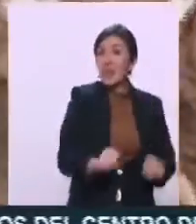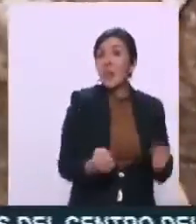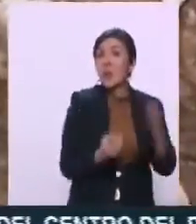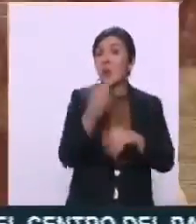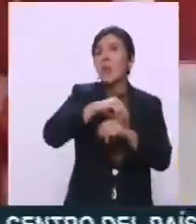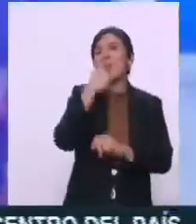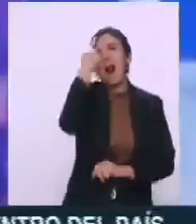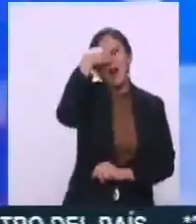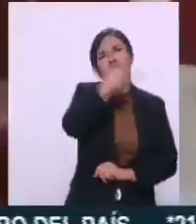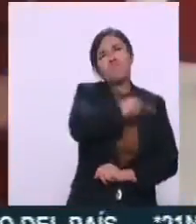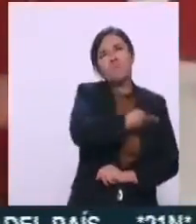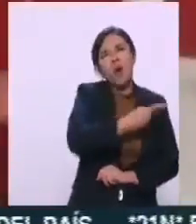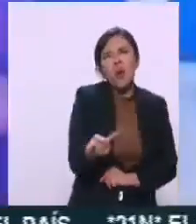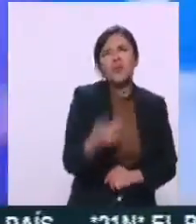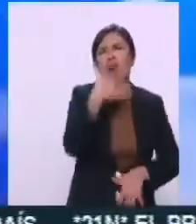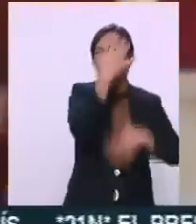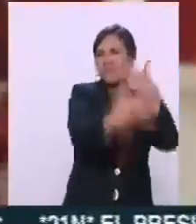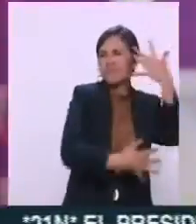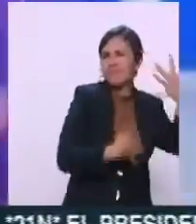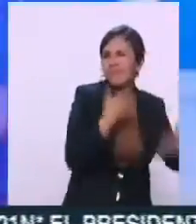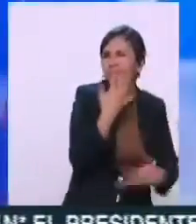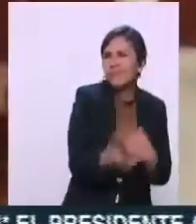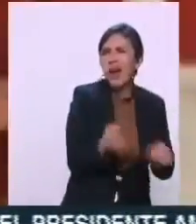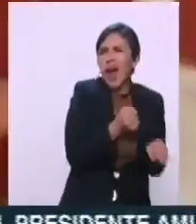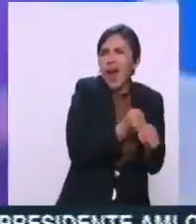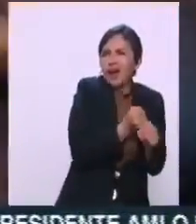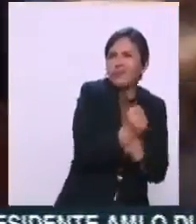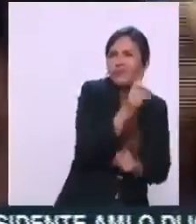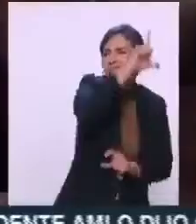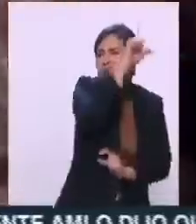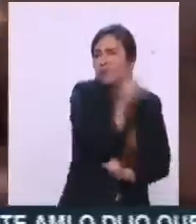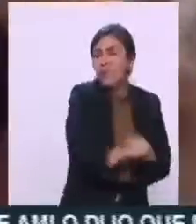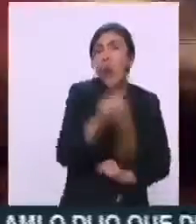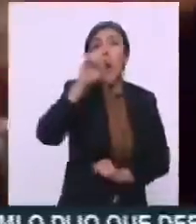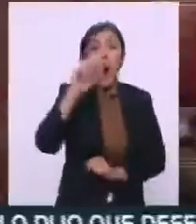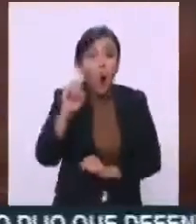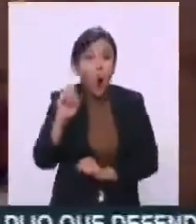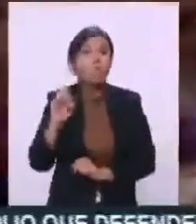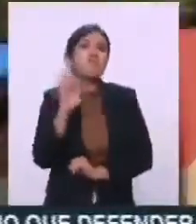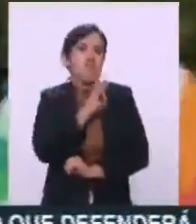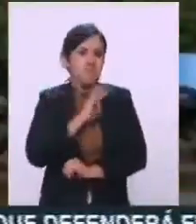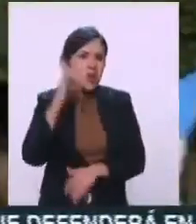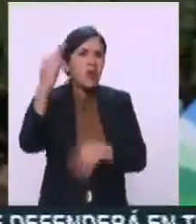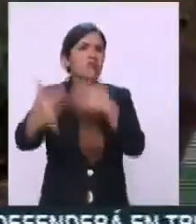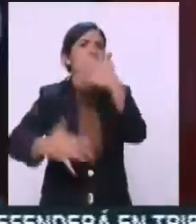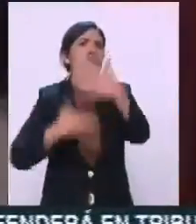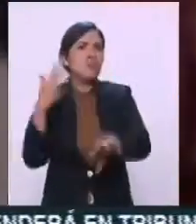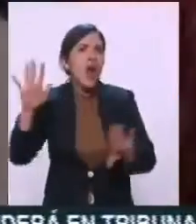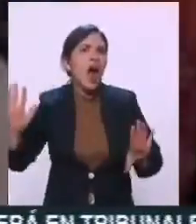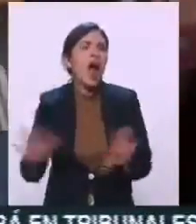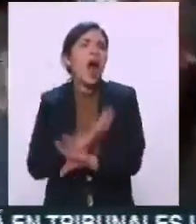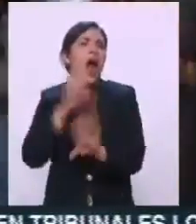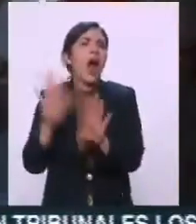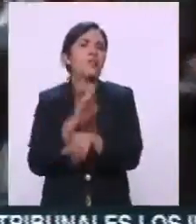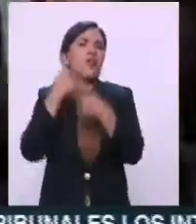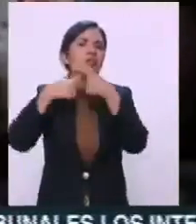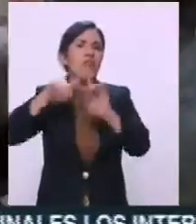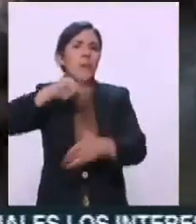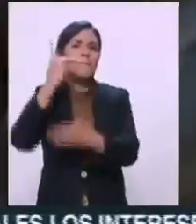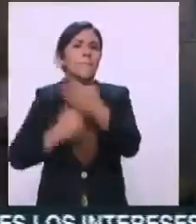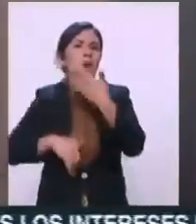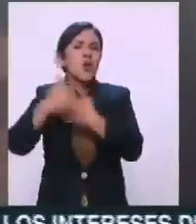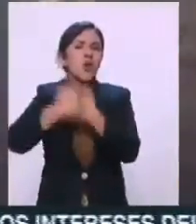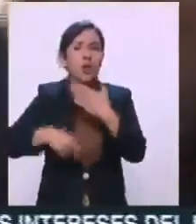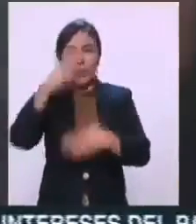a la pobreza, a la violencia y a la degradación social, o la de la posibilidad de una sociedad distinta, con un proyecto